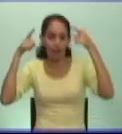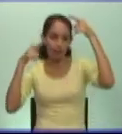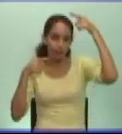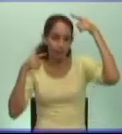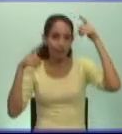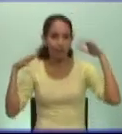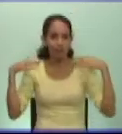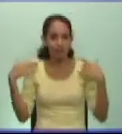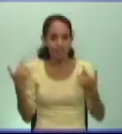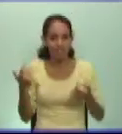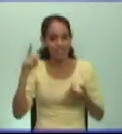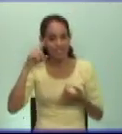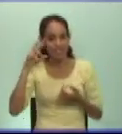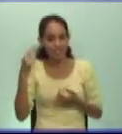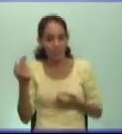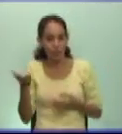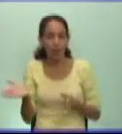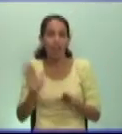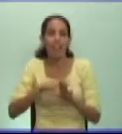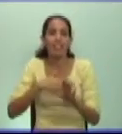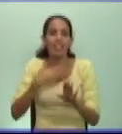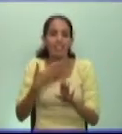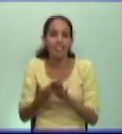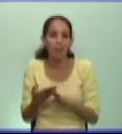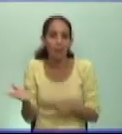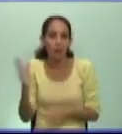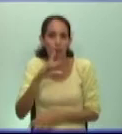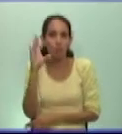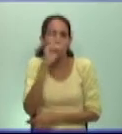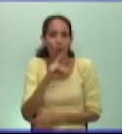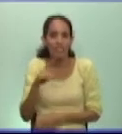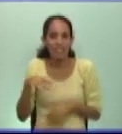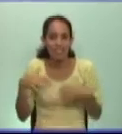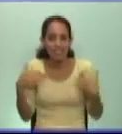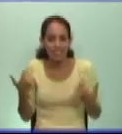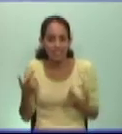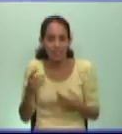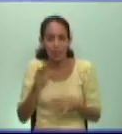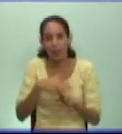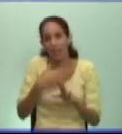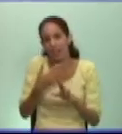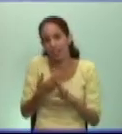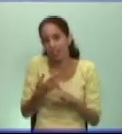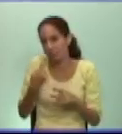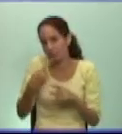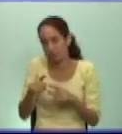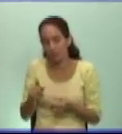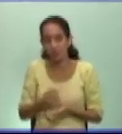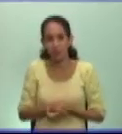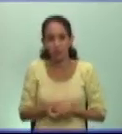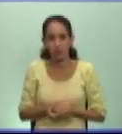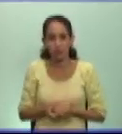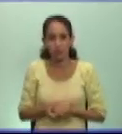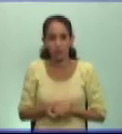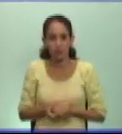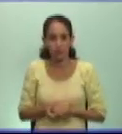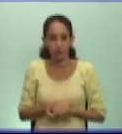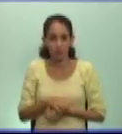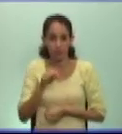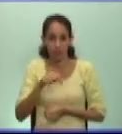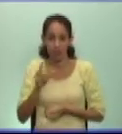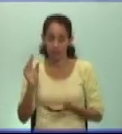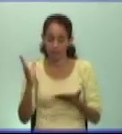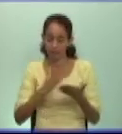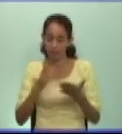caso de Bolivia y después posteriormente Nicaragua en el 2007. Que es hasta donde llega su libro de texto, hasta este periodo